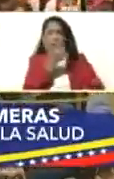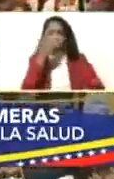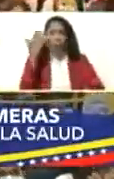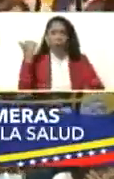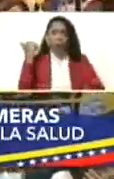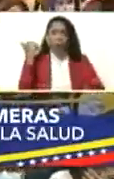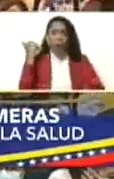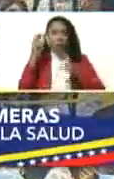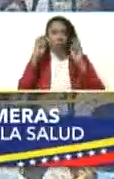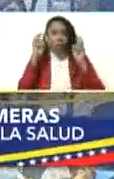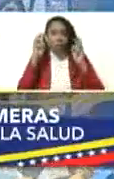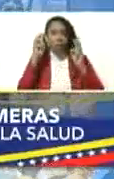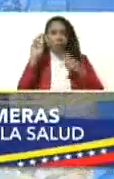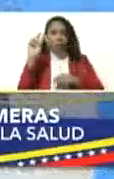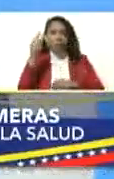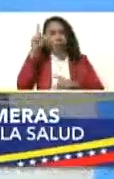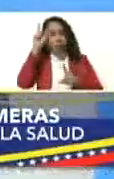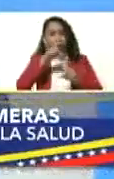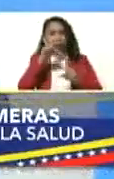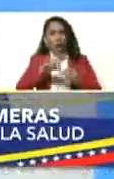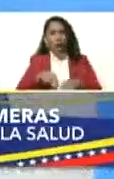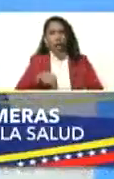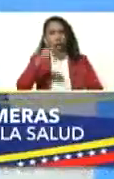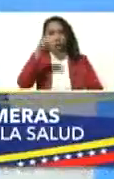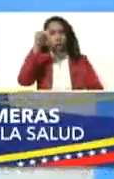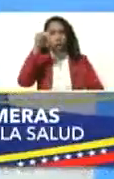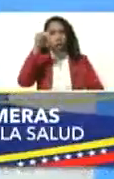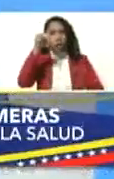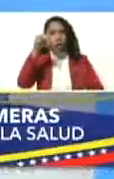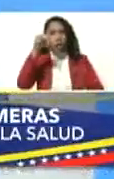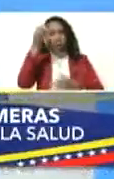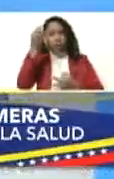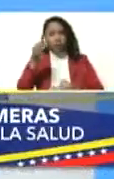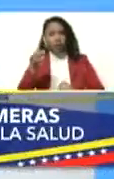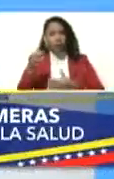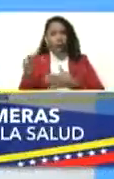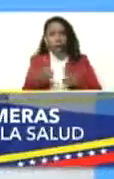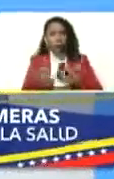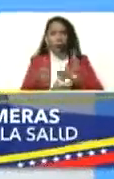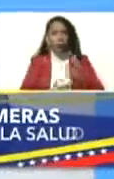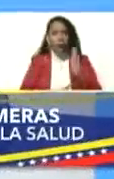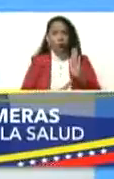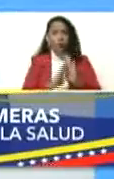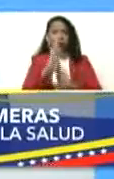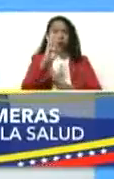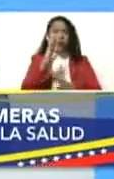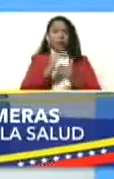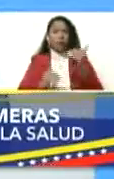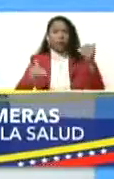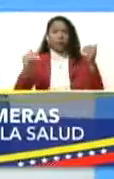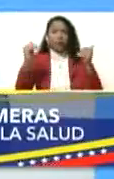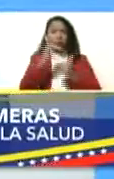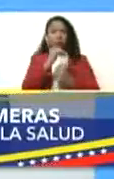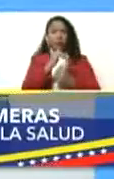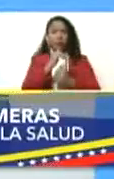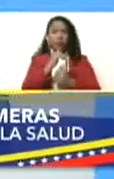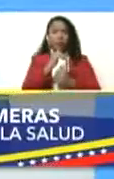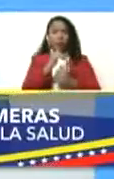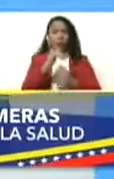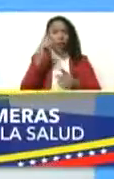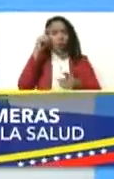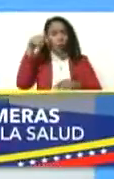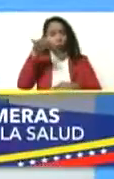de fecunda enseñanza y norte seguro para llegar por el camino de la superación a la meta propuesta por los pueblos.